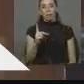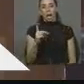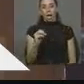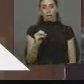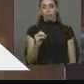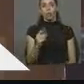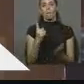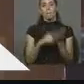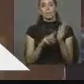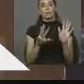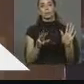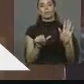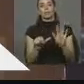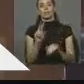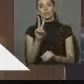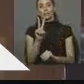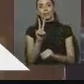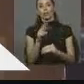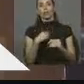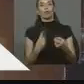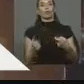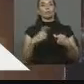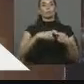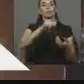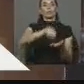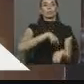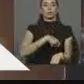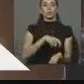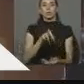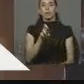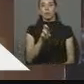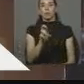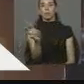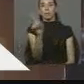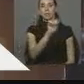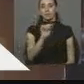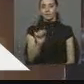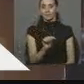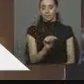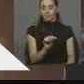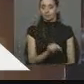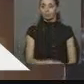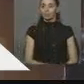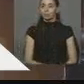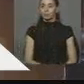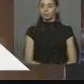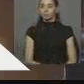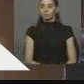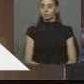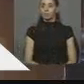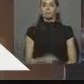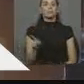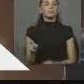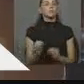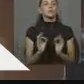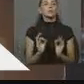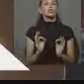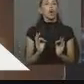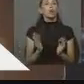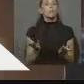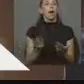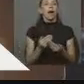el 62, ingresó al Partido Socialista. Y esto era lo normal, dado